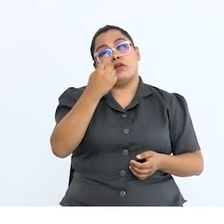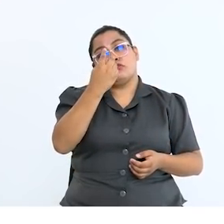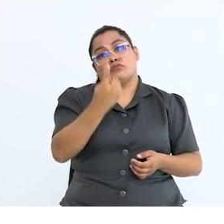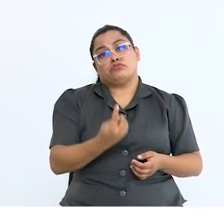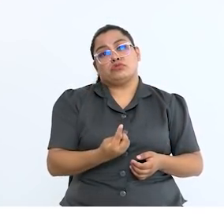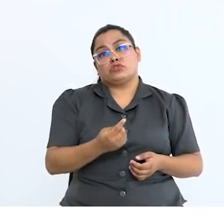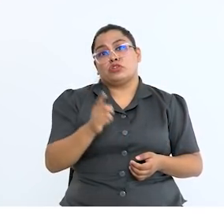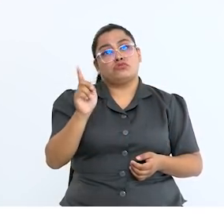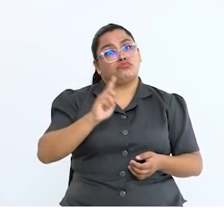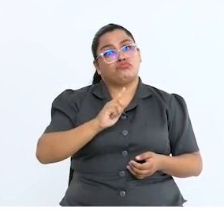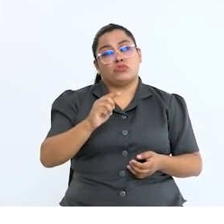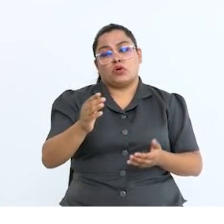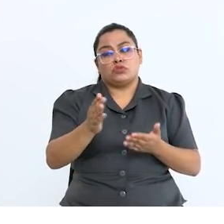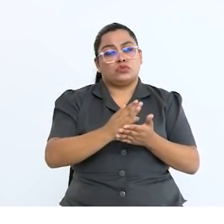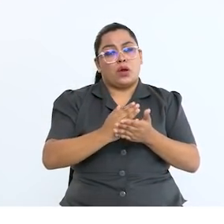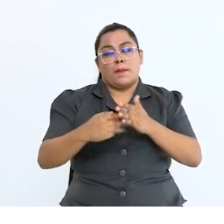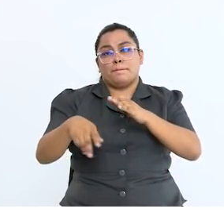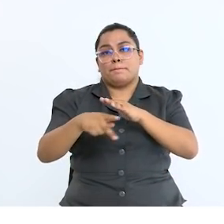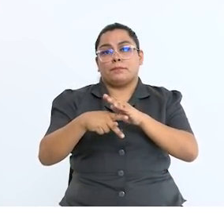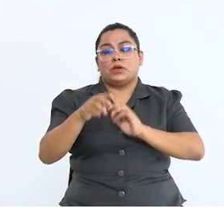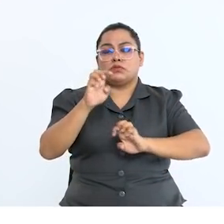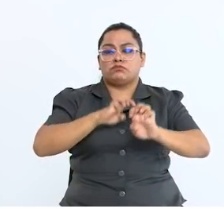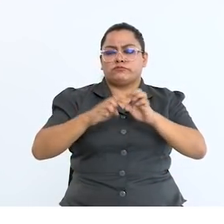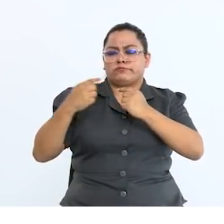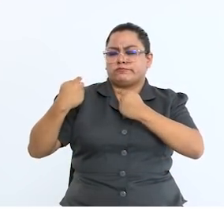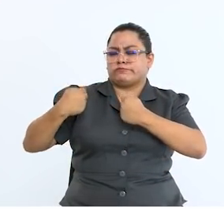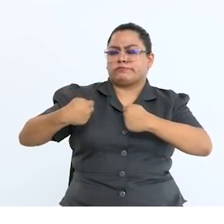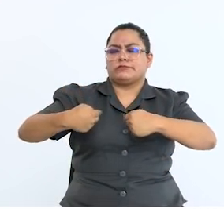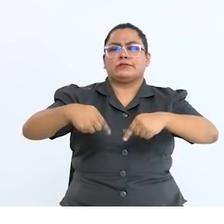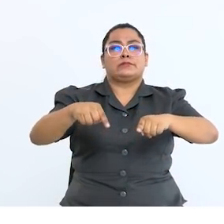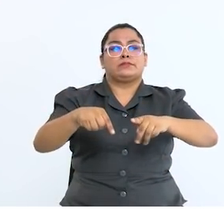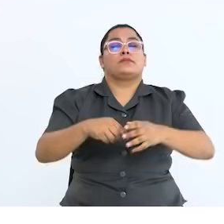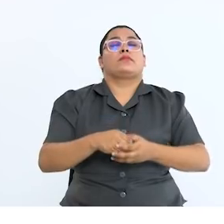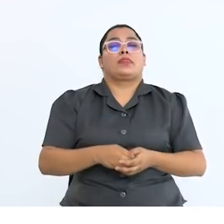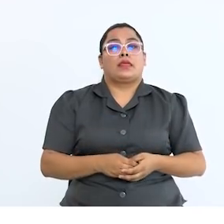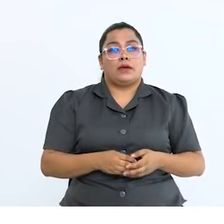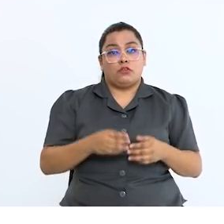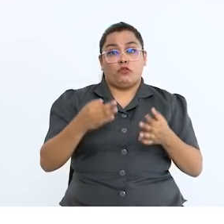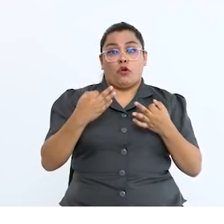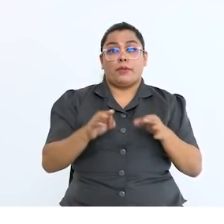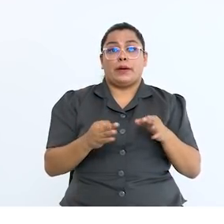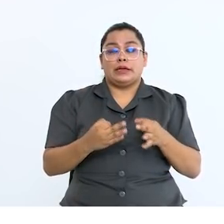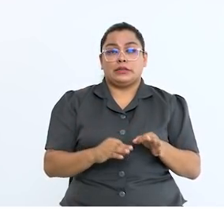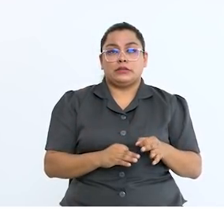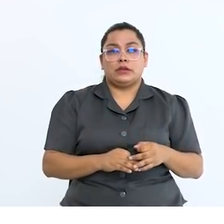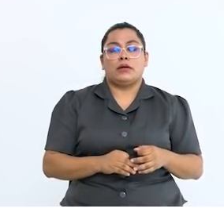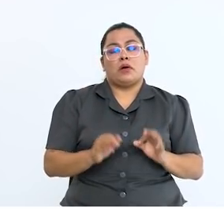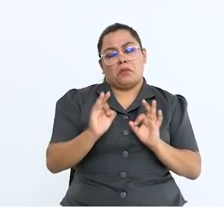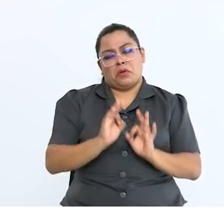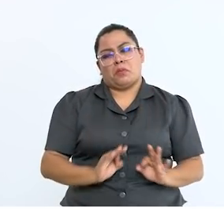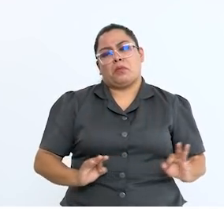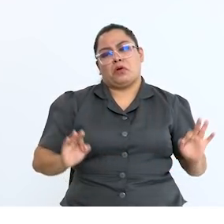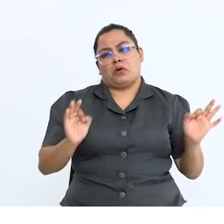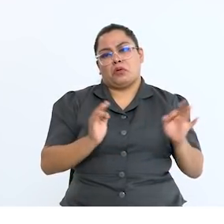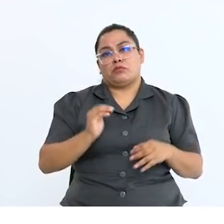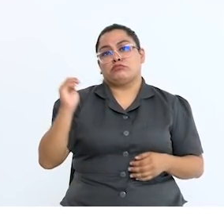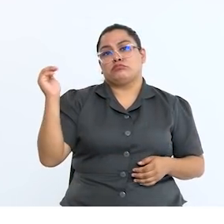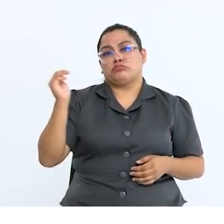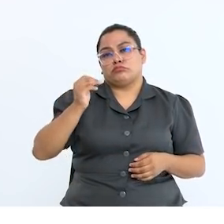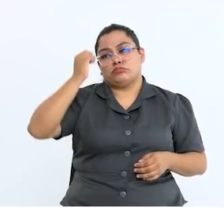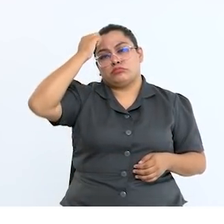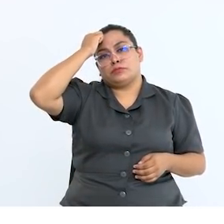cursaron. Asimismo, la evaluación debe ser continua y formativa. Es decir, para la mejora